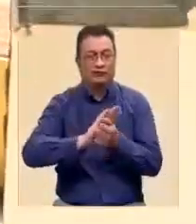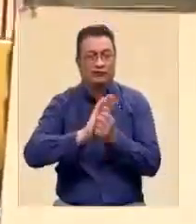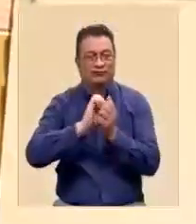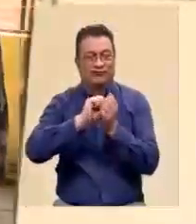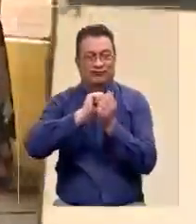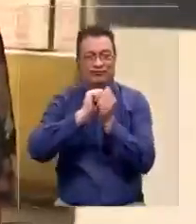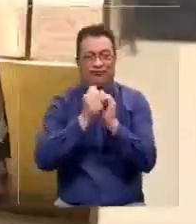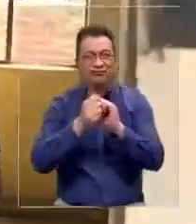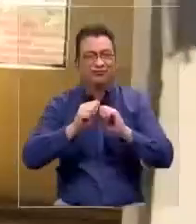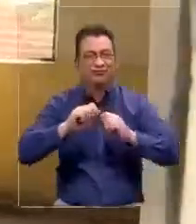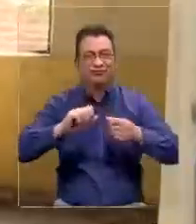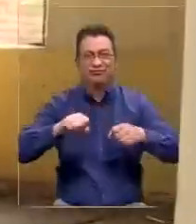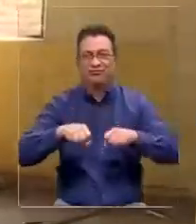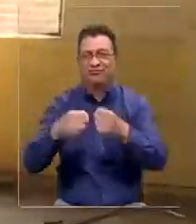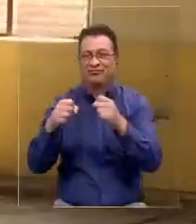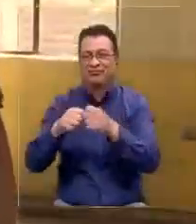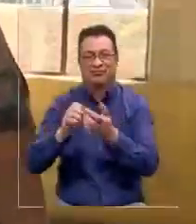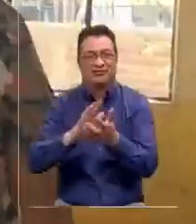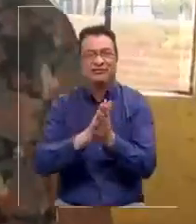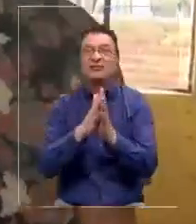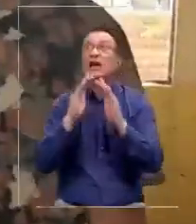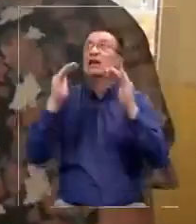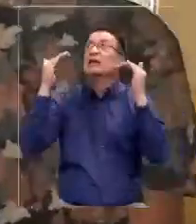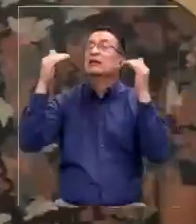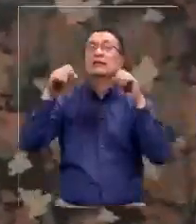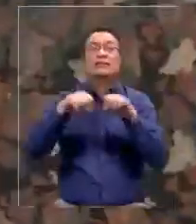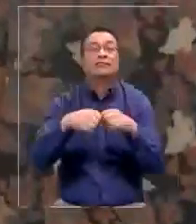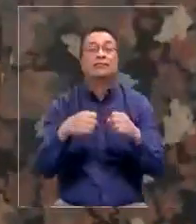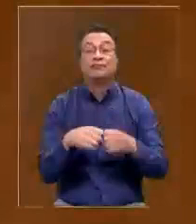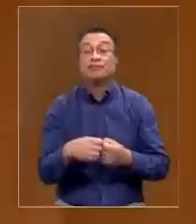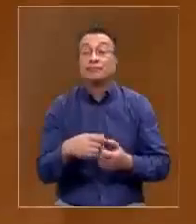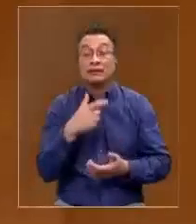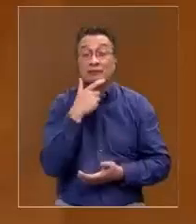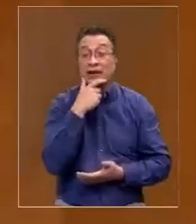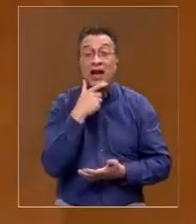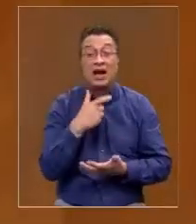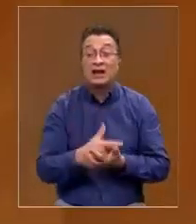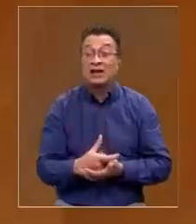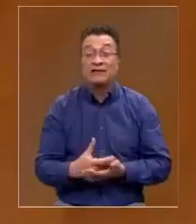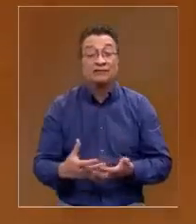destruida. Totalmente hasta el techo. Qué increíble.